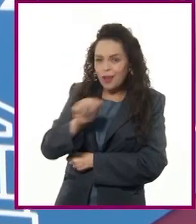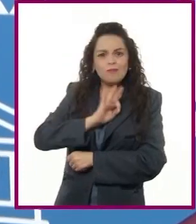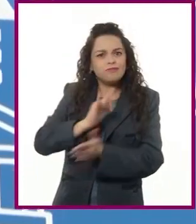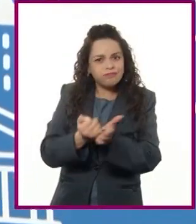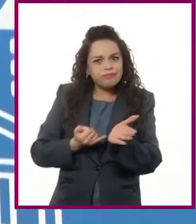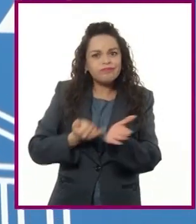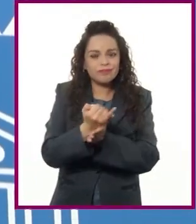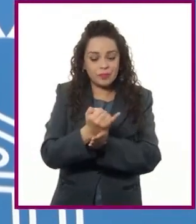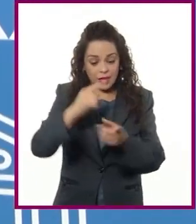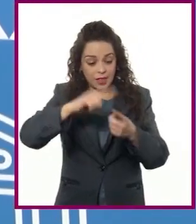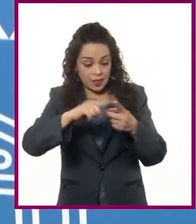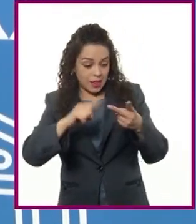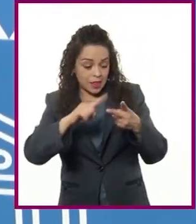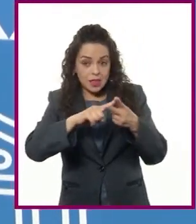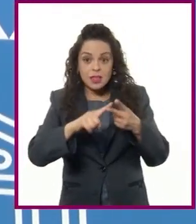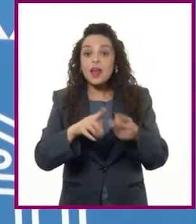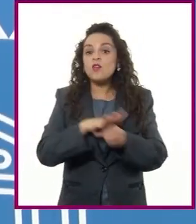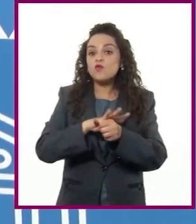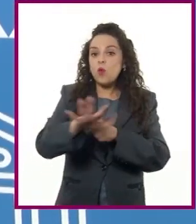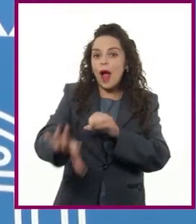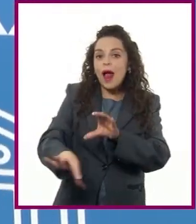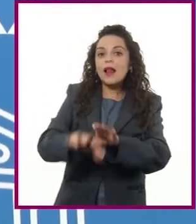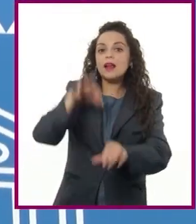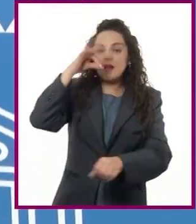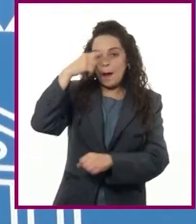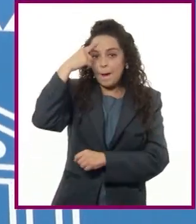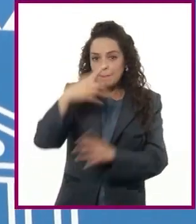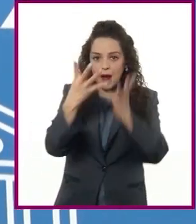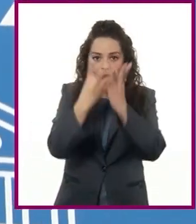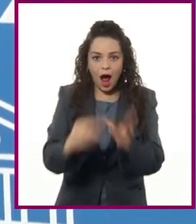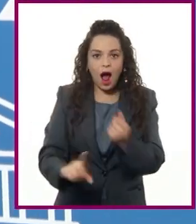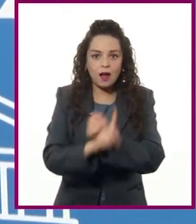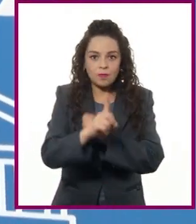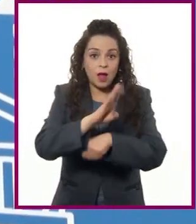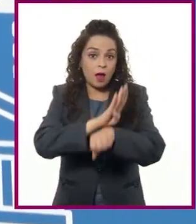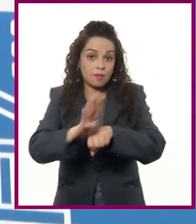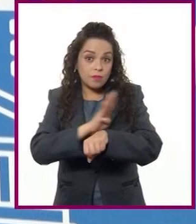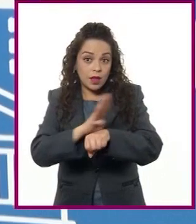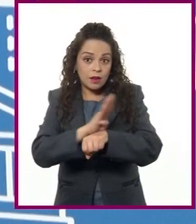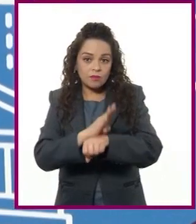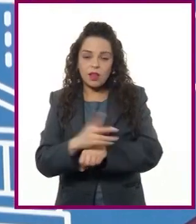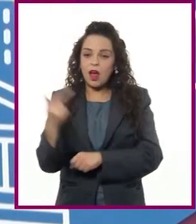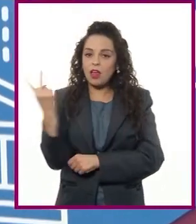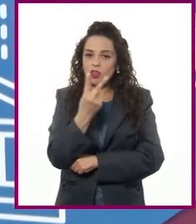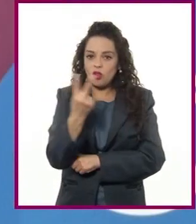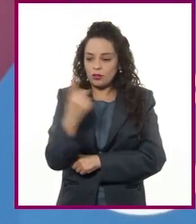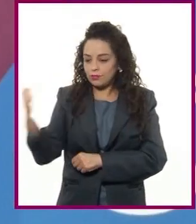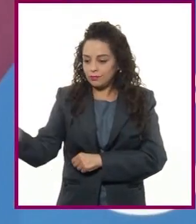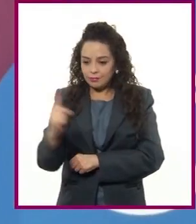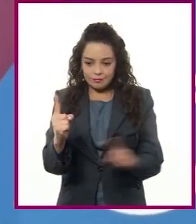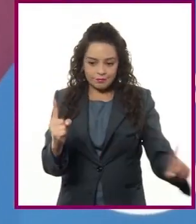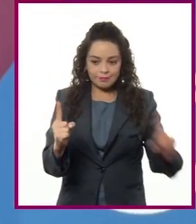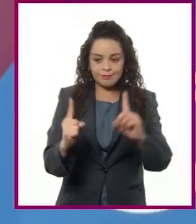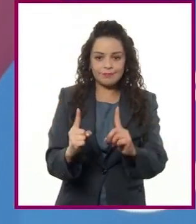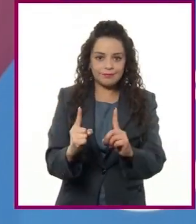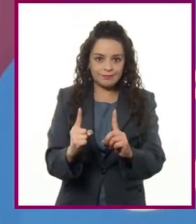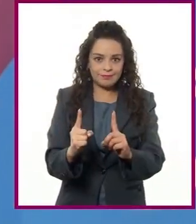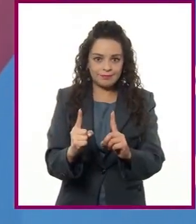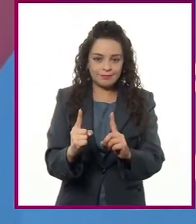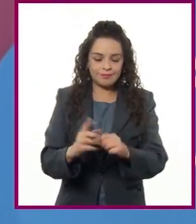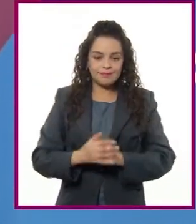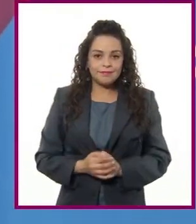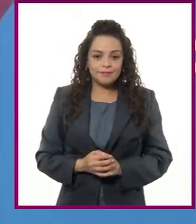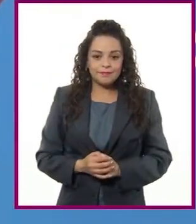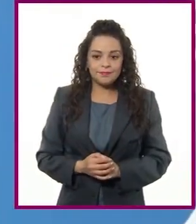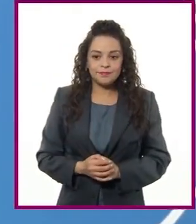dos opciones elegiremos para su resolución en beneficio de las partes involucradas. De acuerdo al